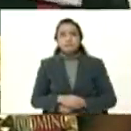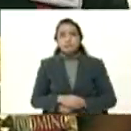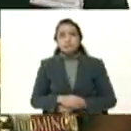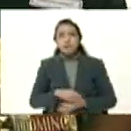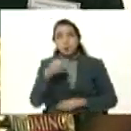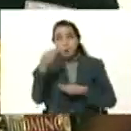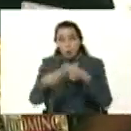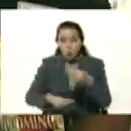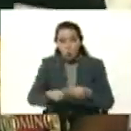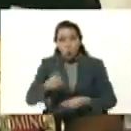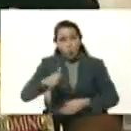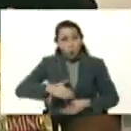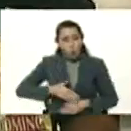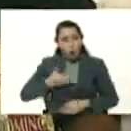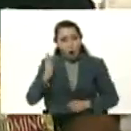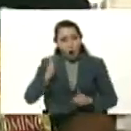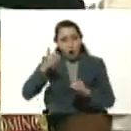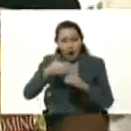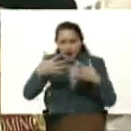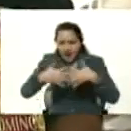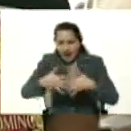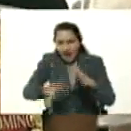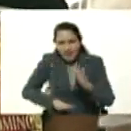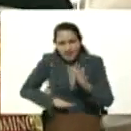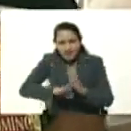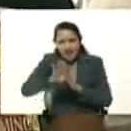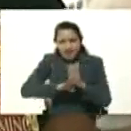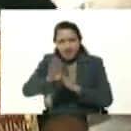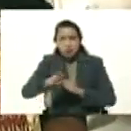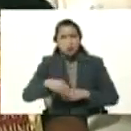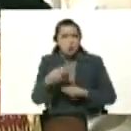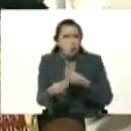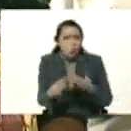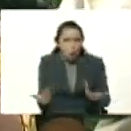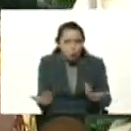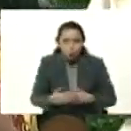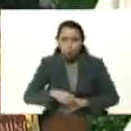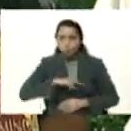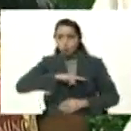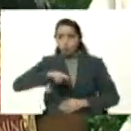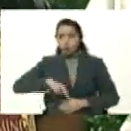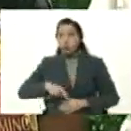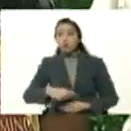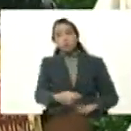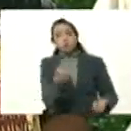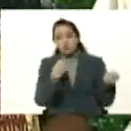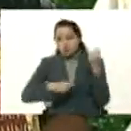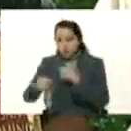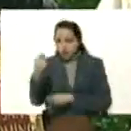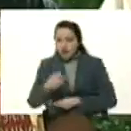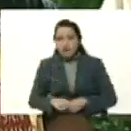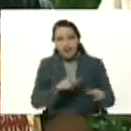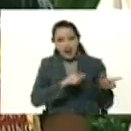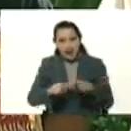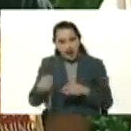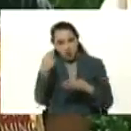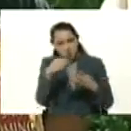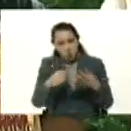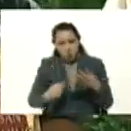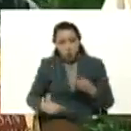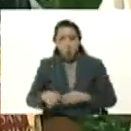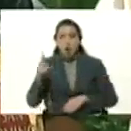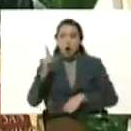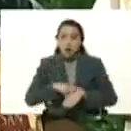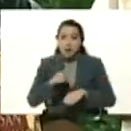desarrollar este sector. ¿Qué, cómo se ha desarrollado? Nosotros hemos podido vender nuestros productos terminados en un tiempo